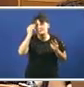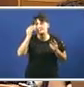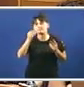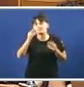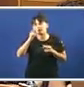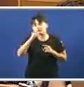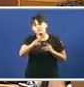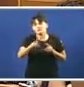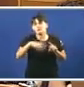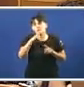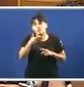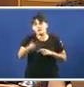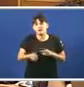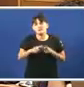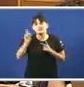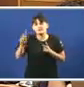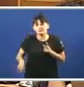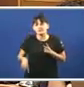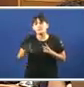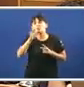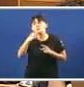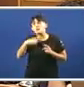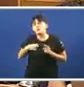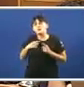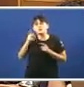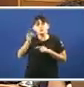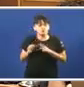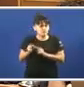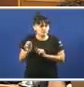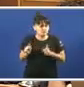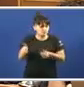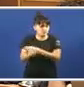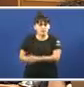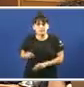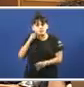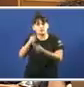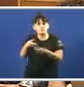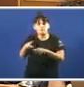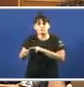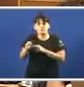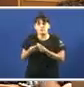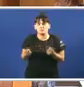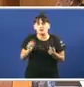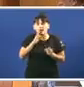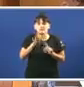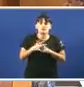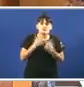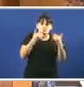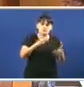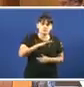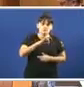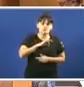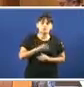por respeto por a gravidade do mismo e que nos diga que medidas están ponendo en marcha para prever e erradicar esta situación. Moitas gracias, señor